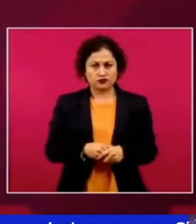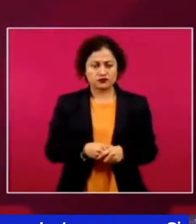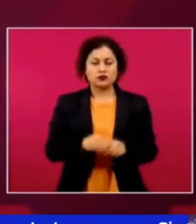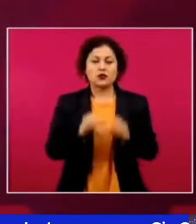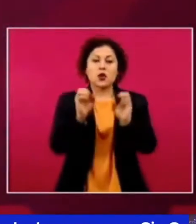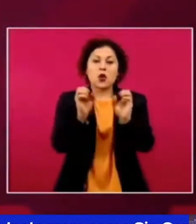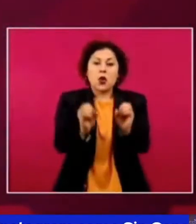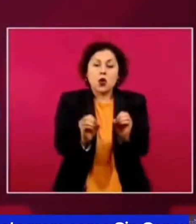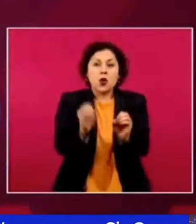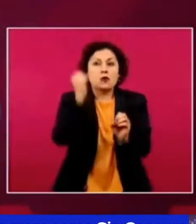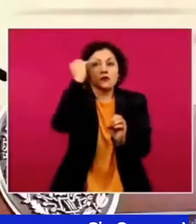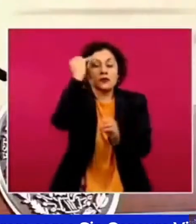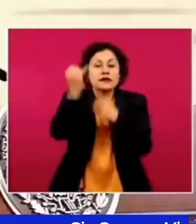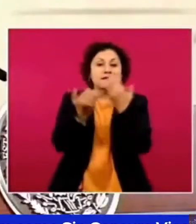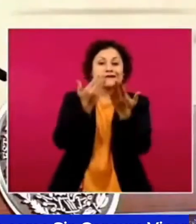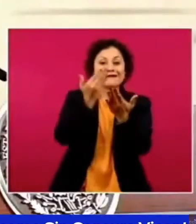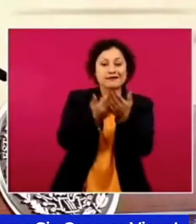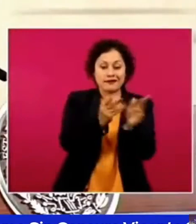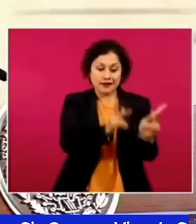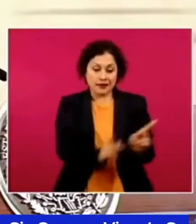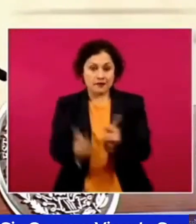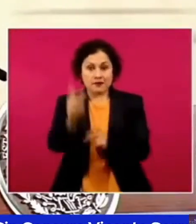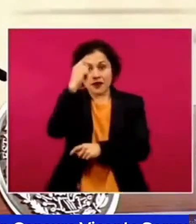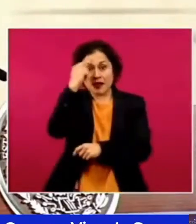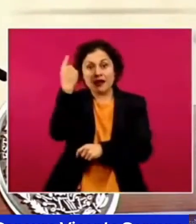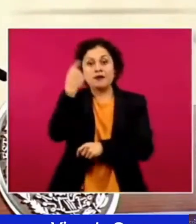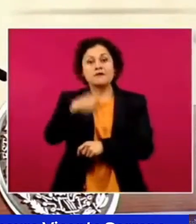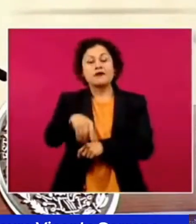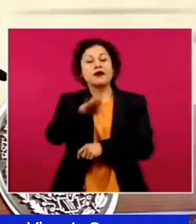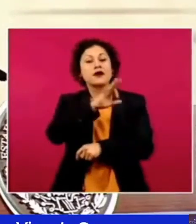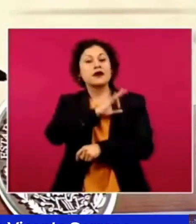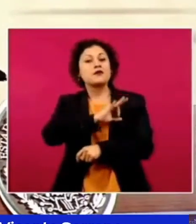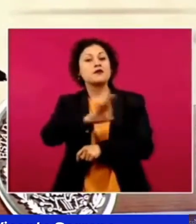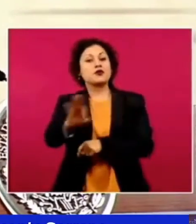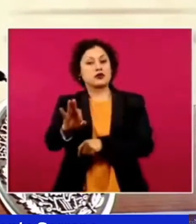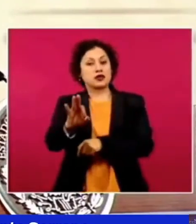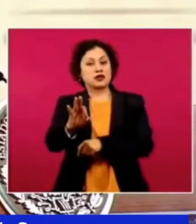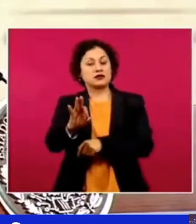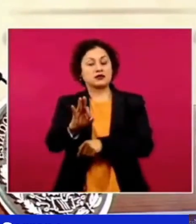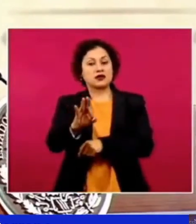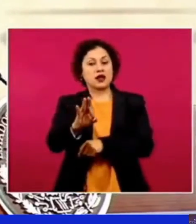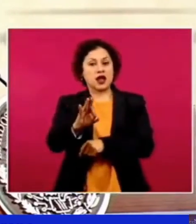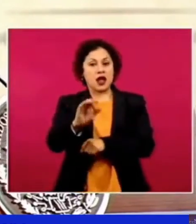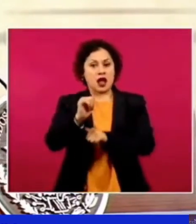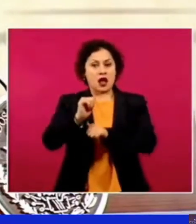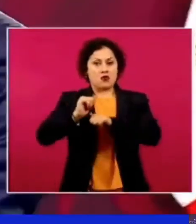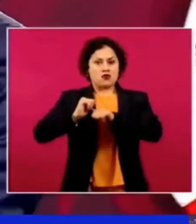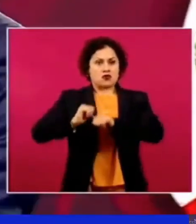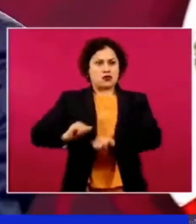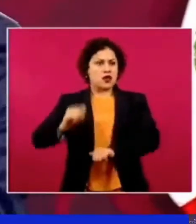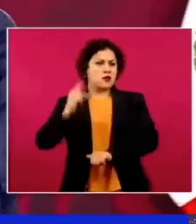plan para establecer una política de austeridad de Estado.